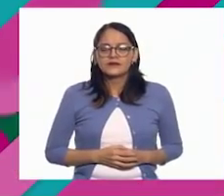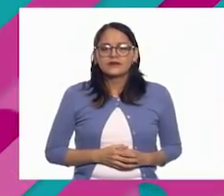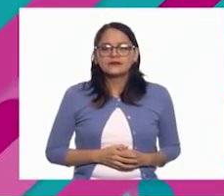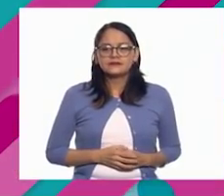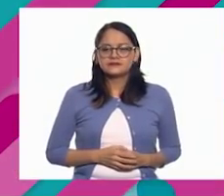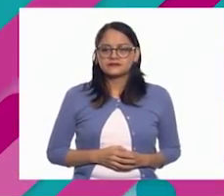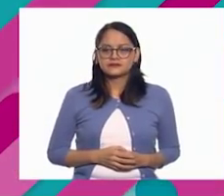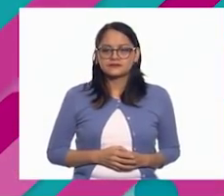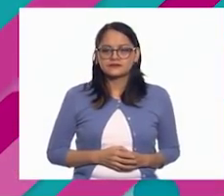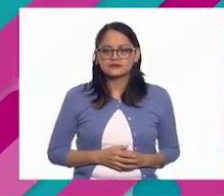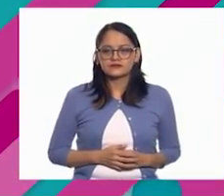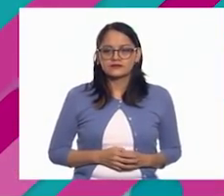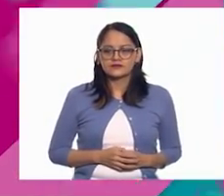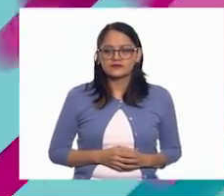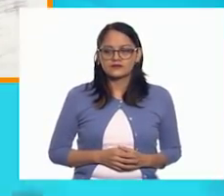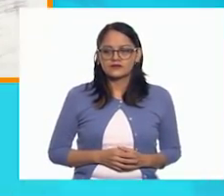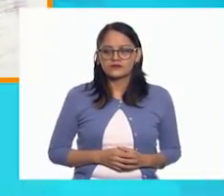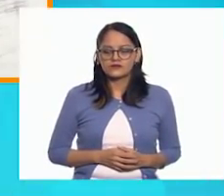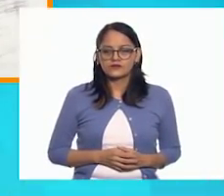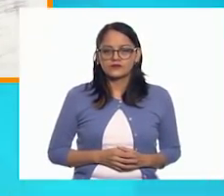¡vamos!